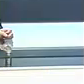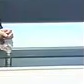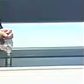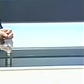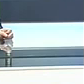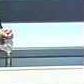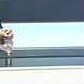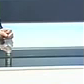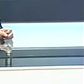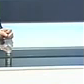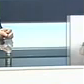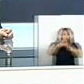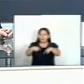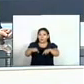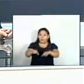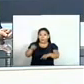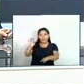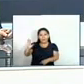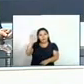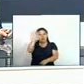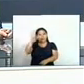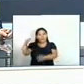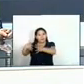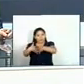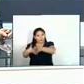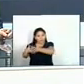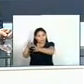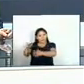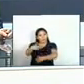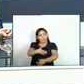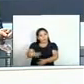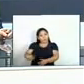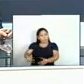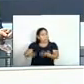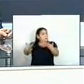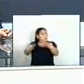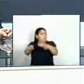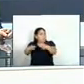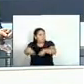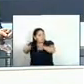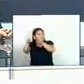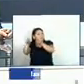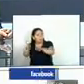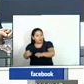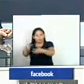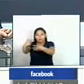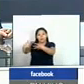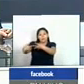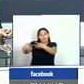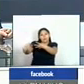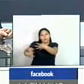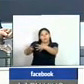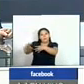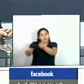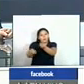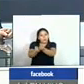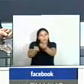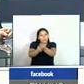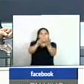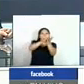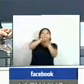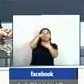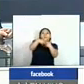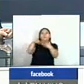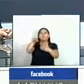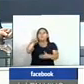continuamos con las noticias el presidente de Estados Unidos Joe Biden firmó dos órdenes ejecutivas para reforzar el Obamacare y lograr